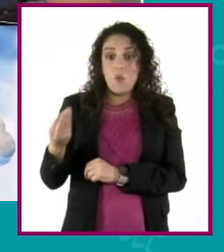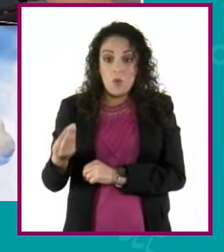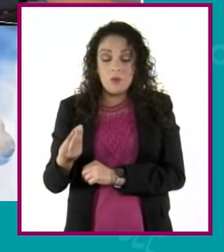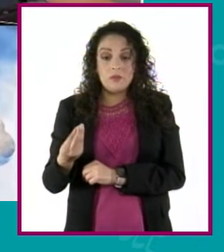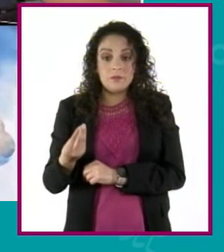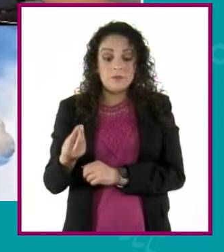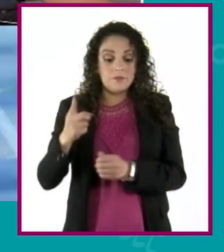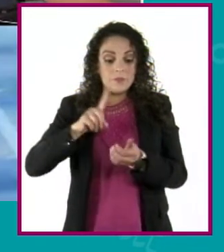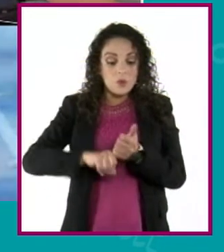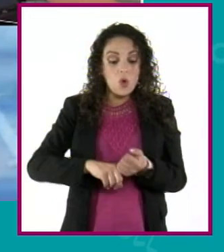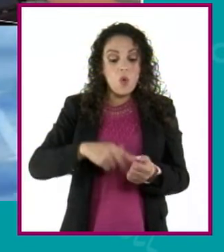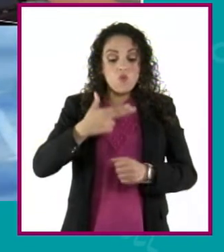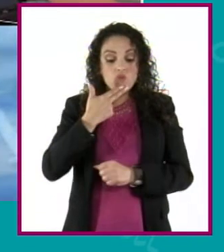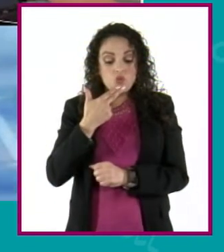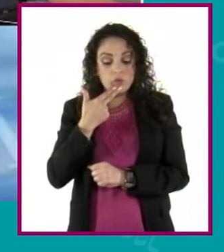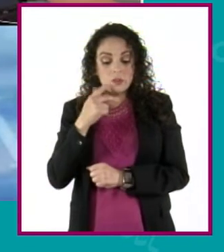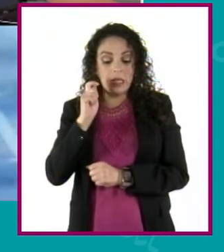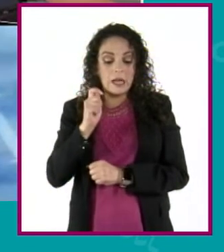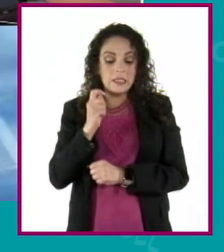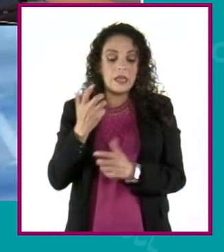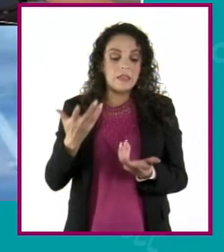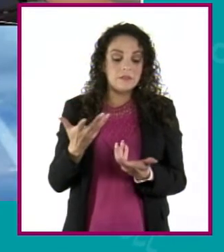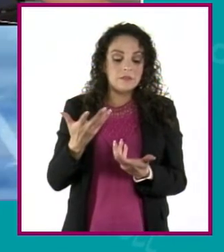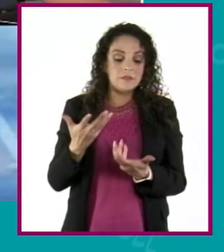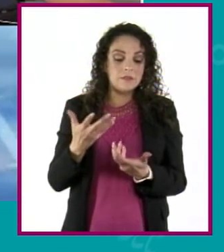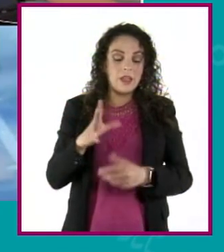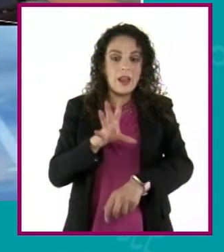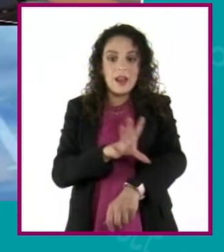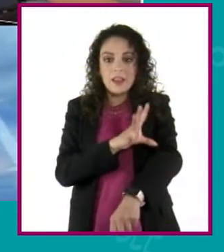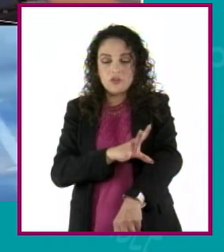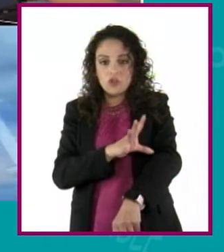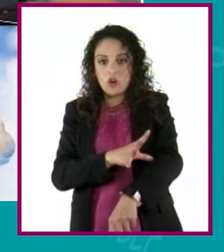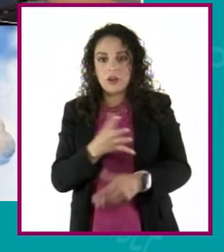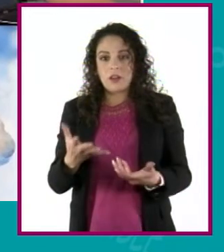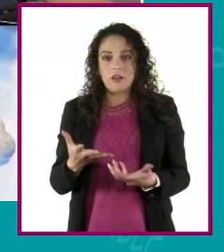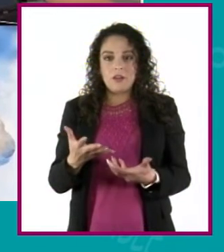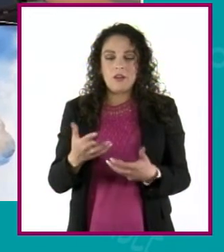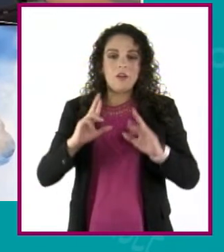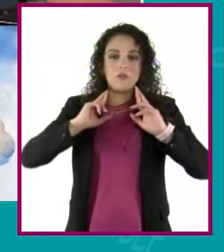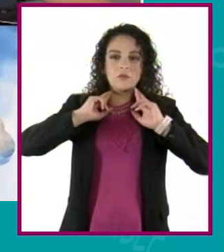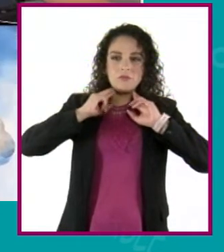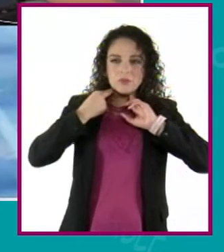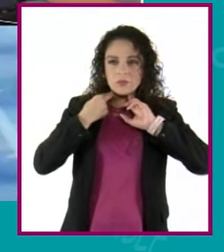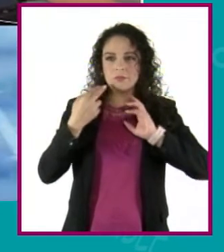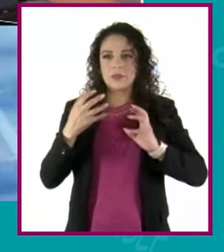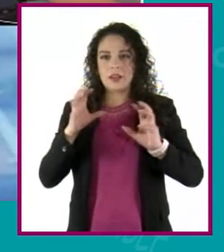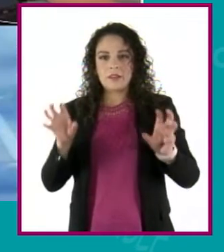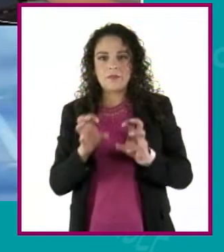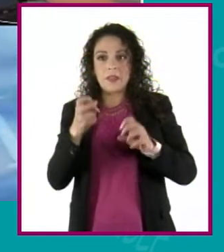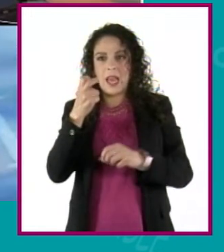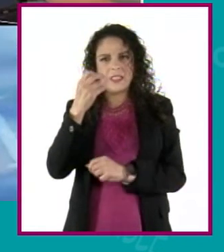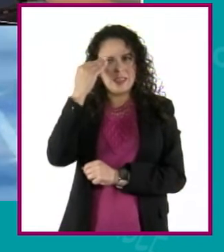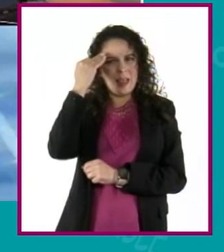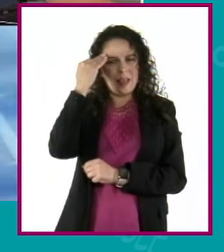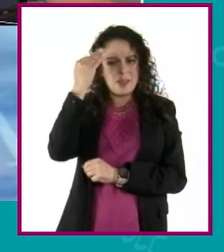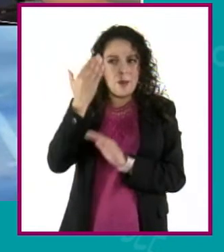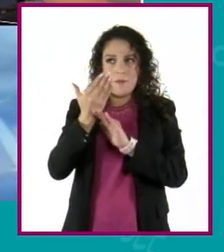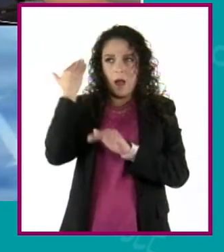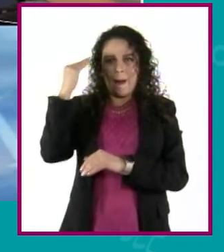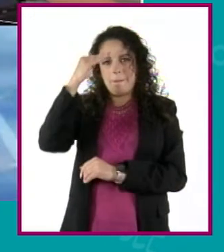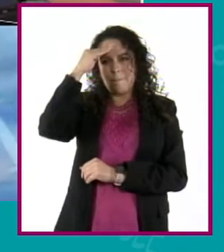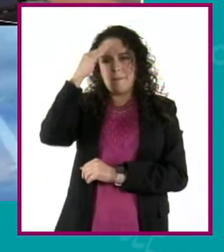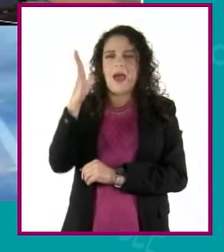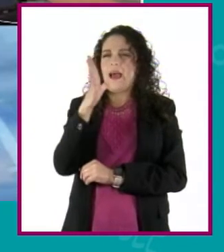lo mecánico y lo electrónico con lo biológico. Esto eran unas ideas un poco de la ciencia ficción de hace